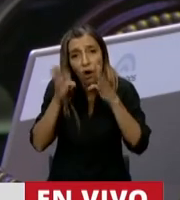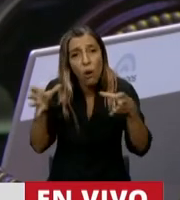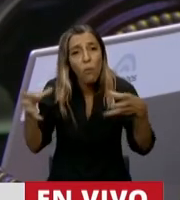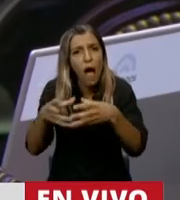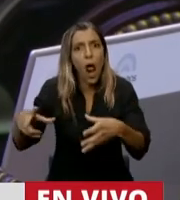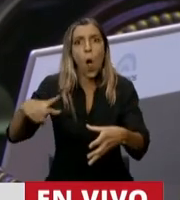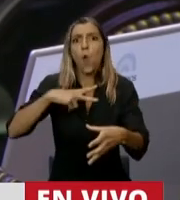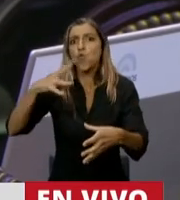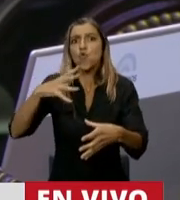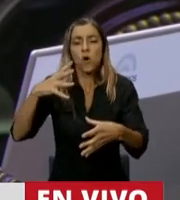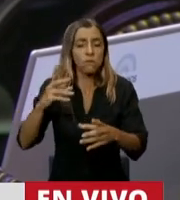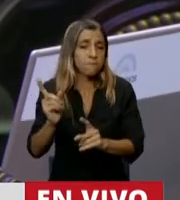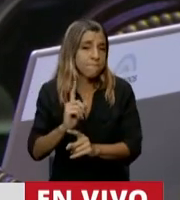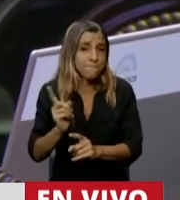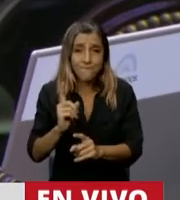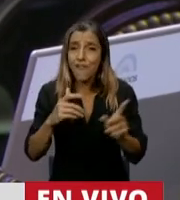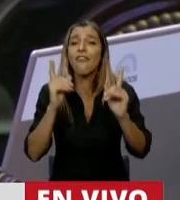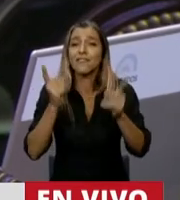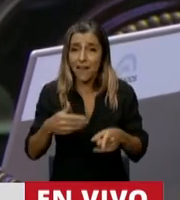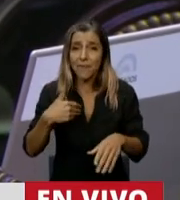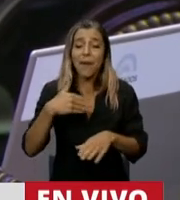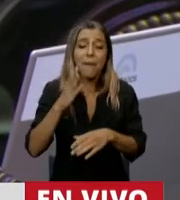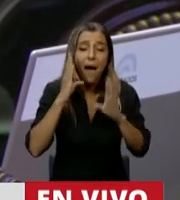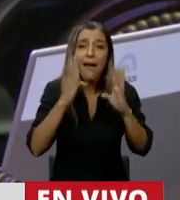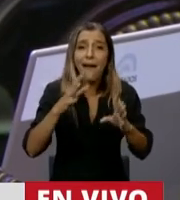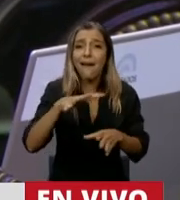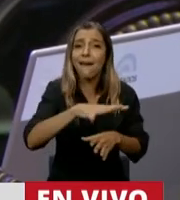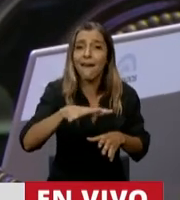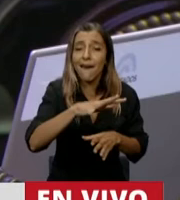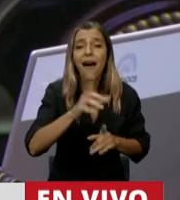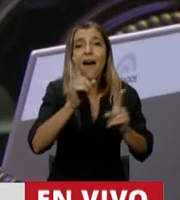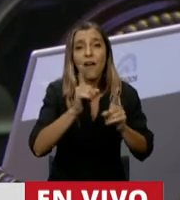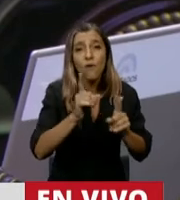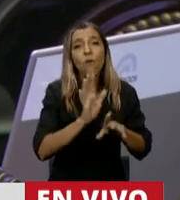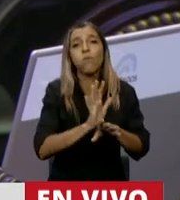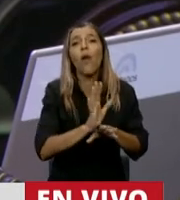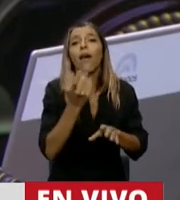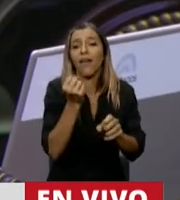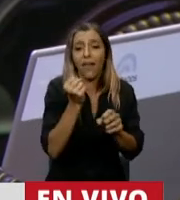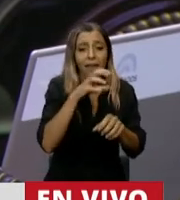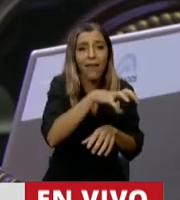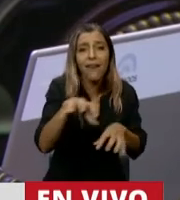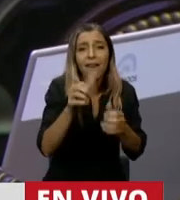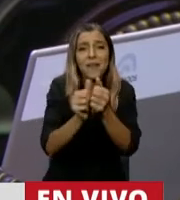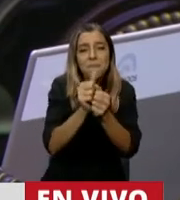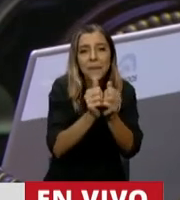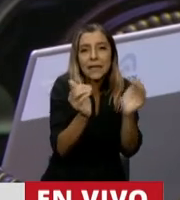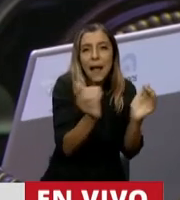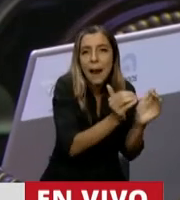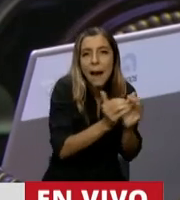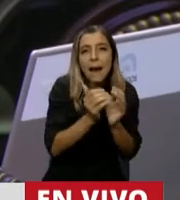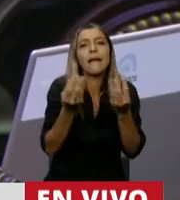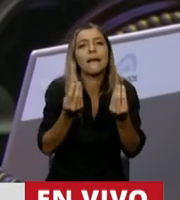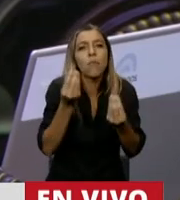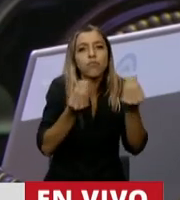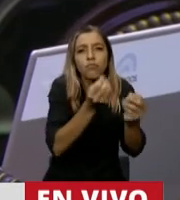también al capital de trabajo de muchísimos propietarios de pymes que dan trabajo a